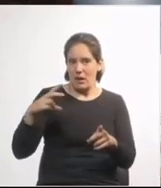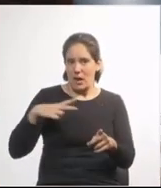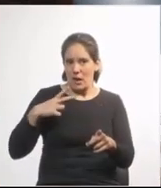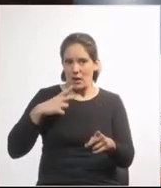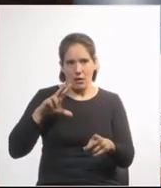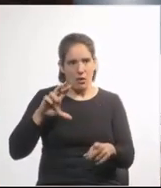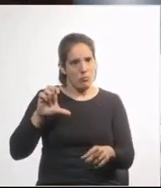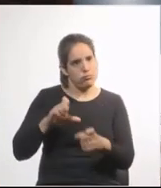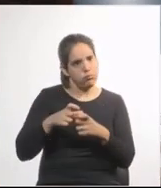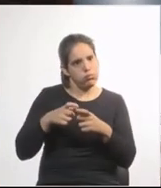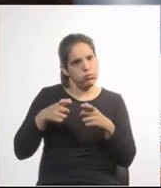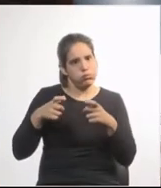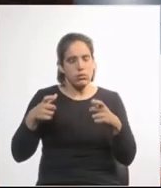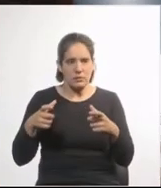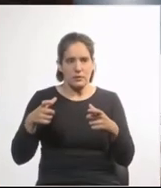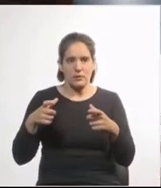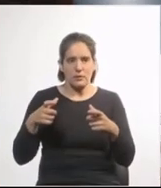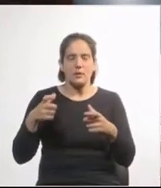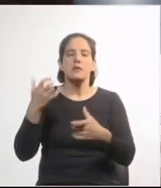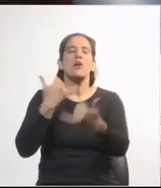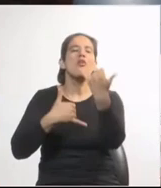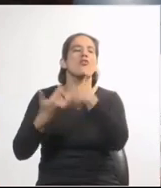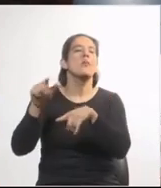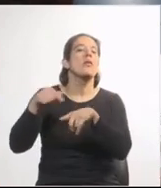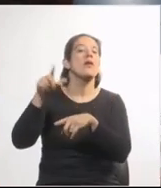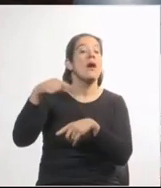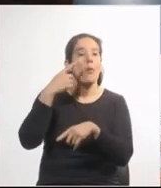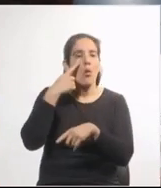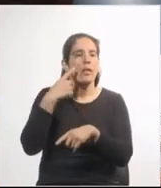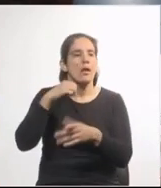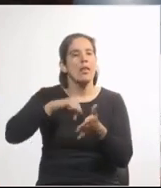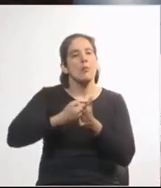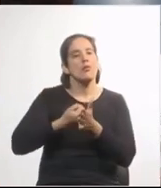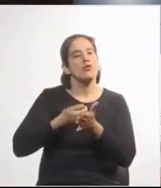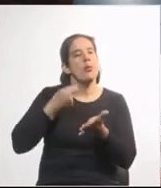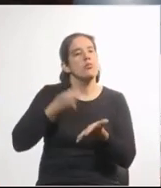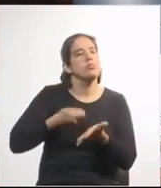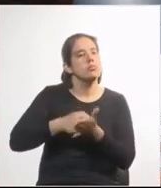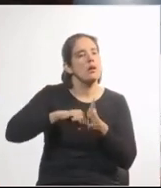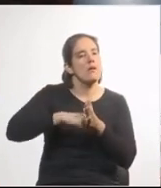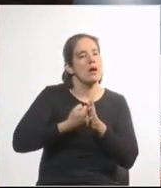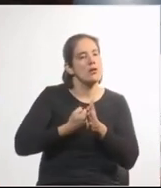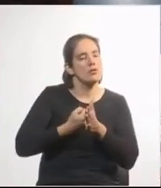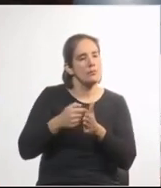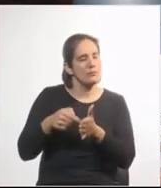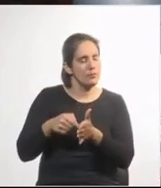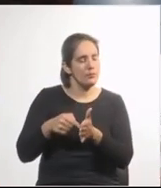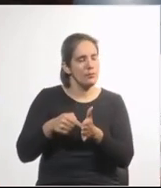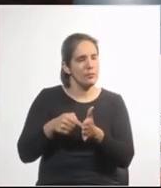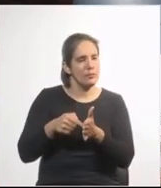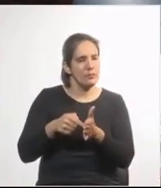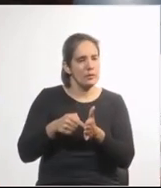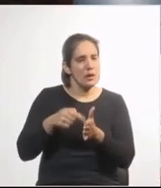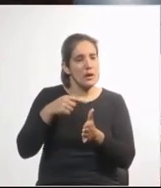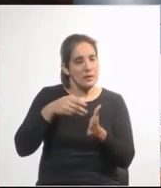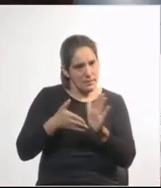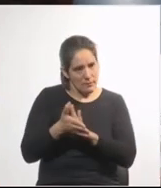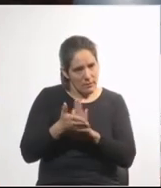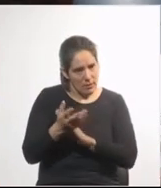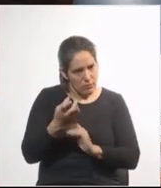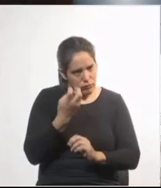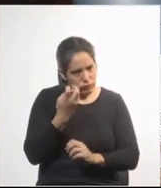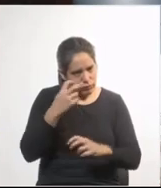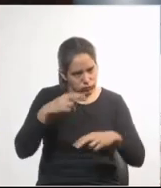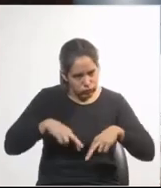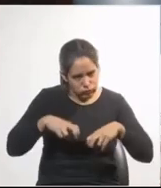claro con los informes de los depósitos bancarios. Si buscamos por ahí seguramente vamos a encontrar el destino